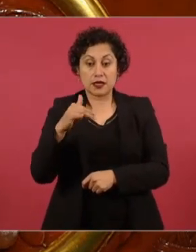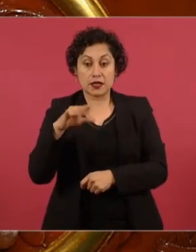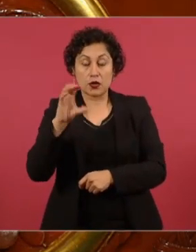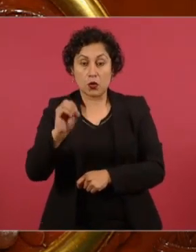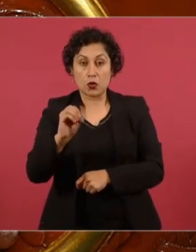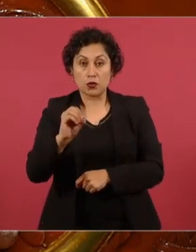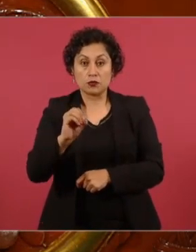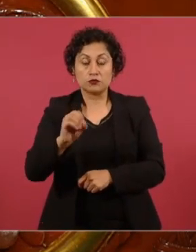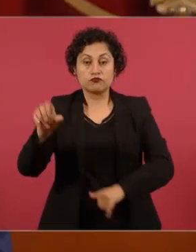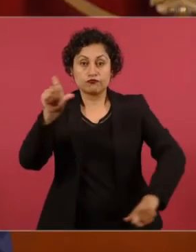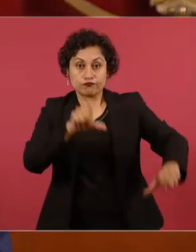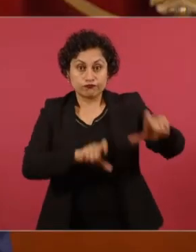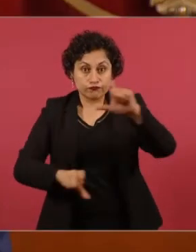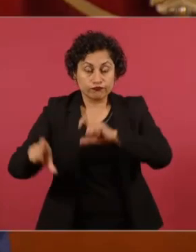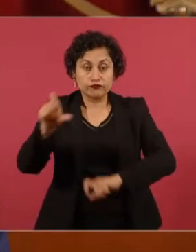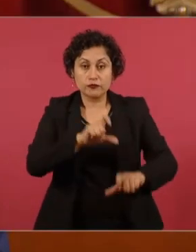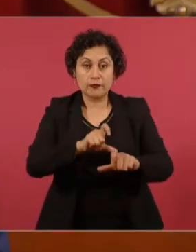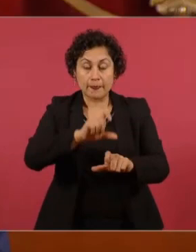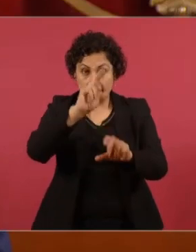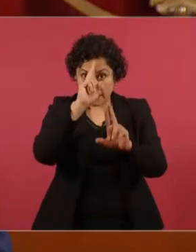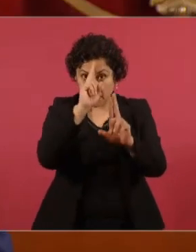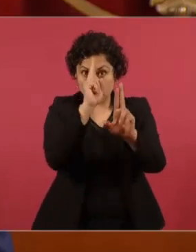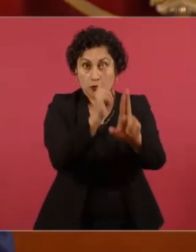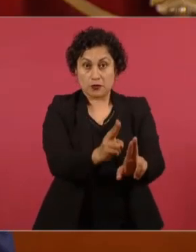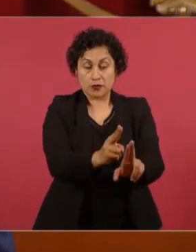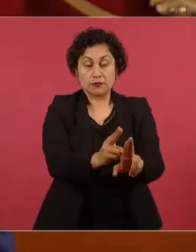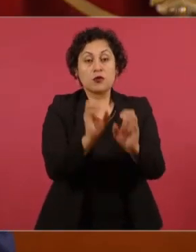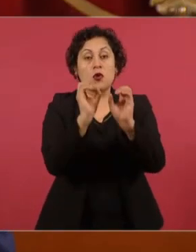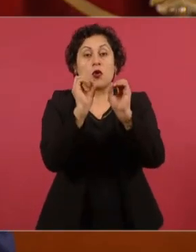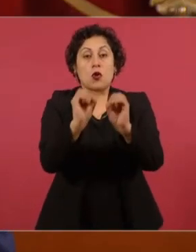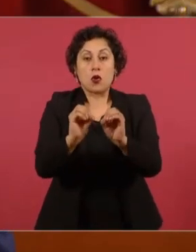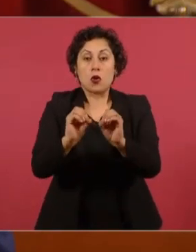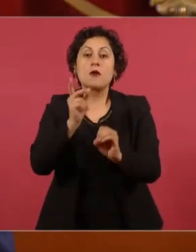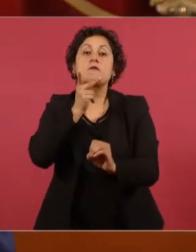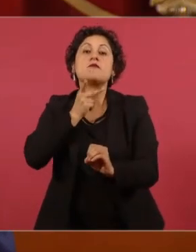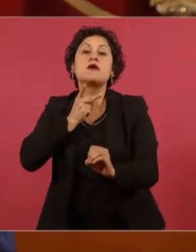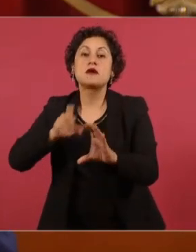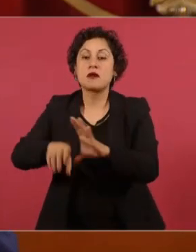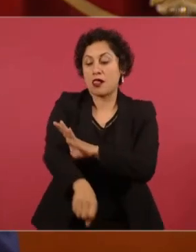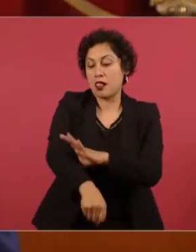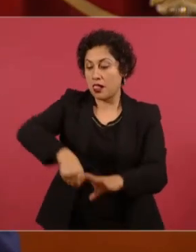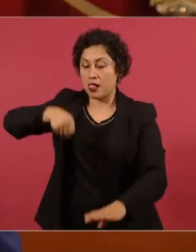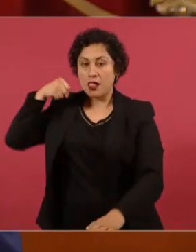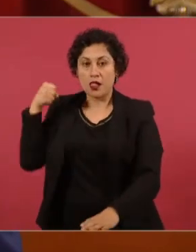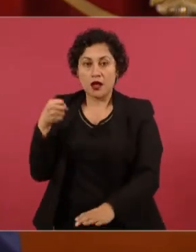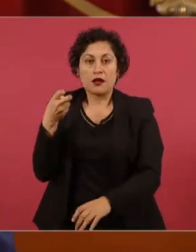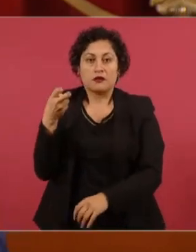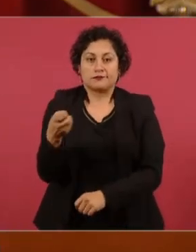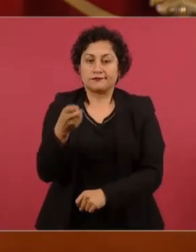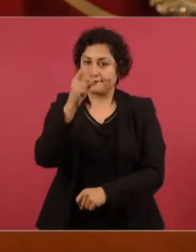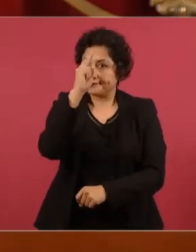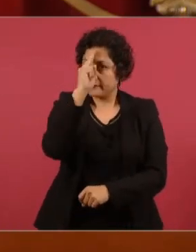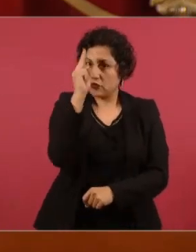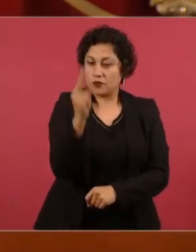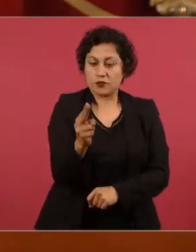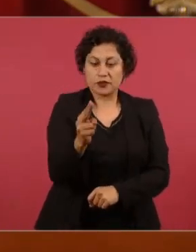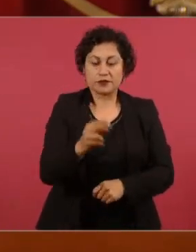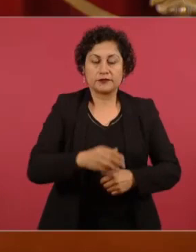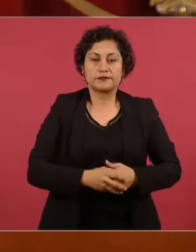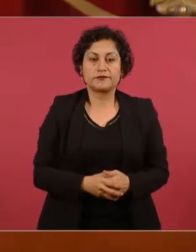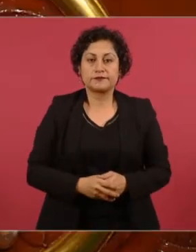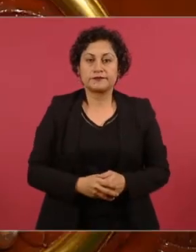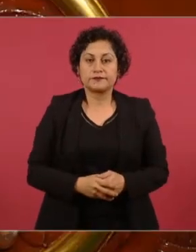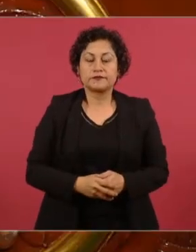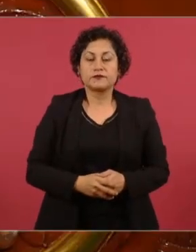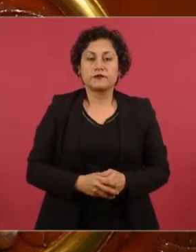hidrocarburos mediante el fracking. No otorgar concesiones para la